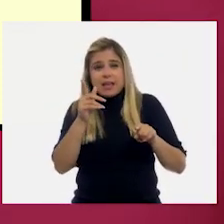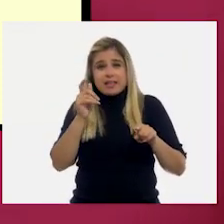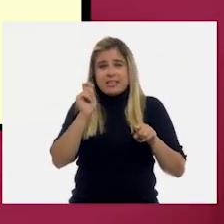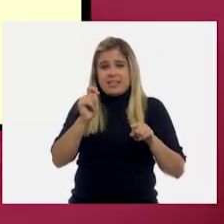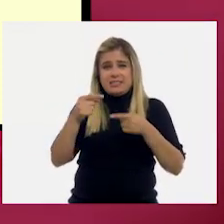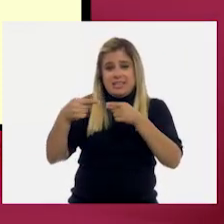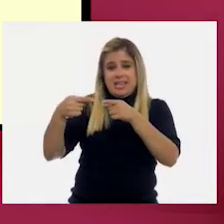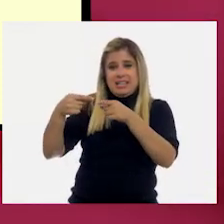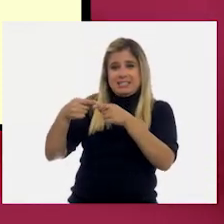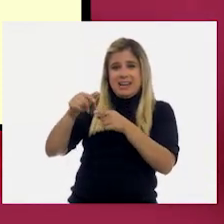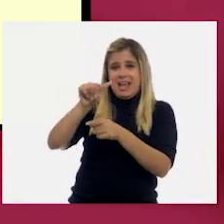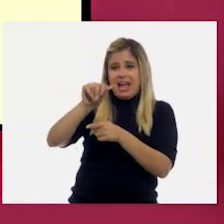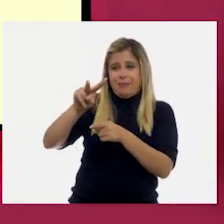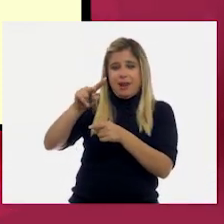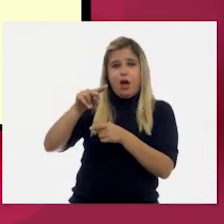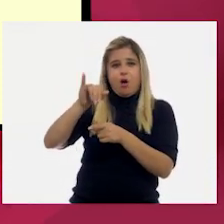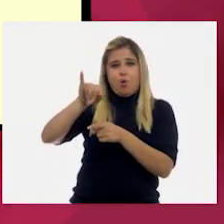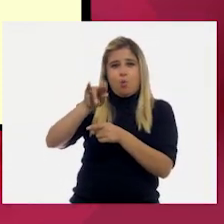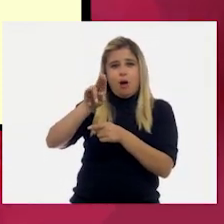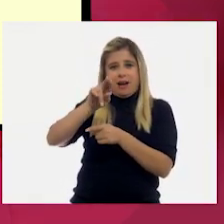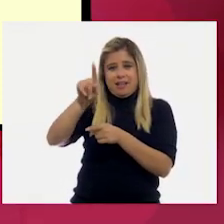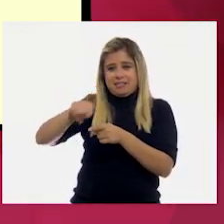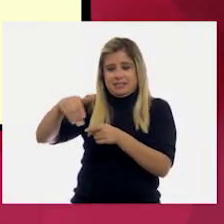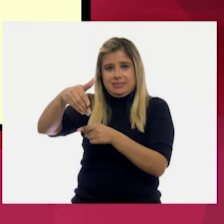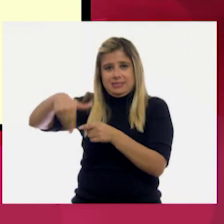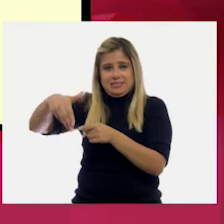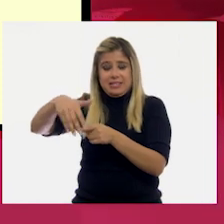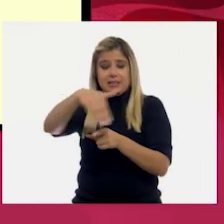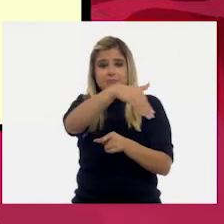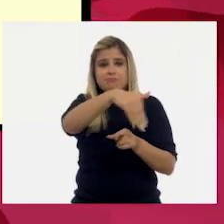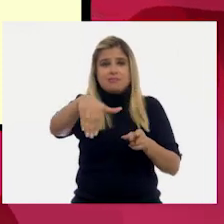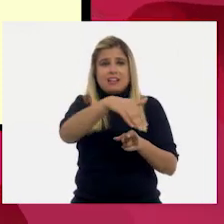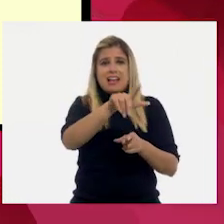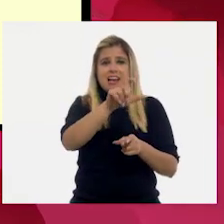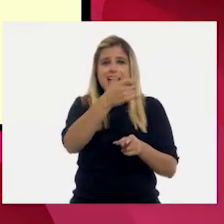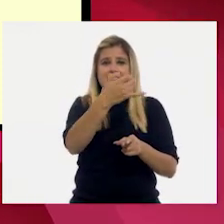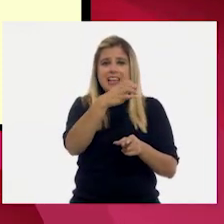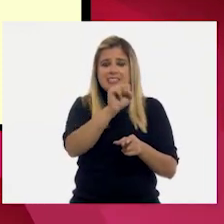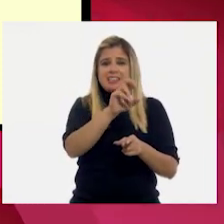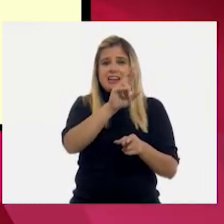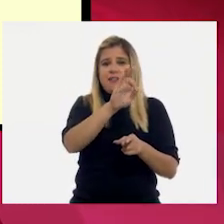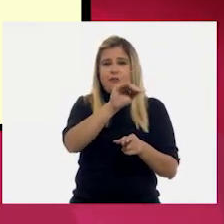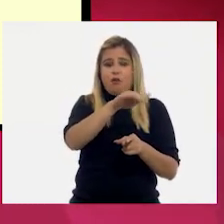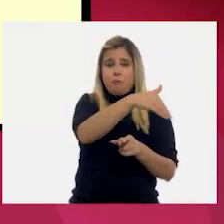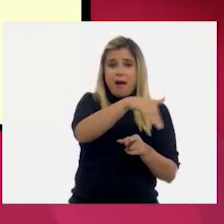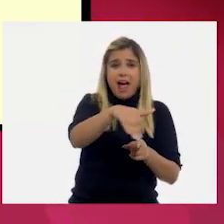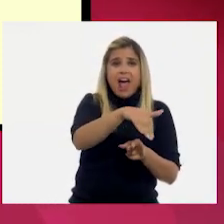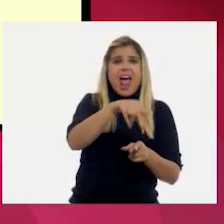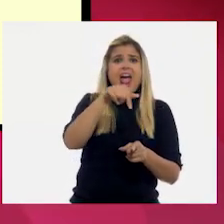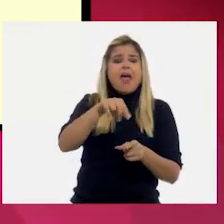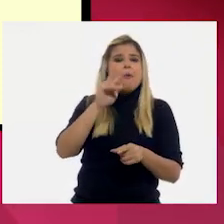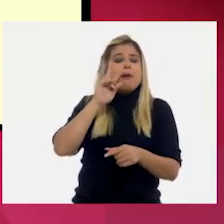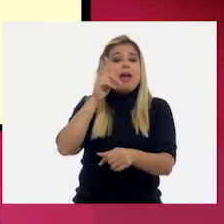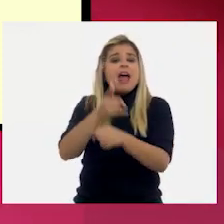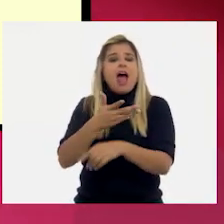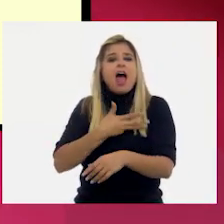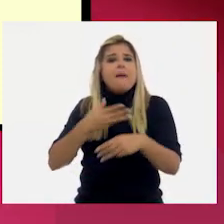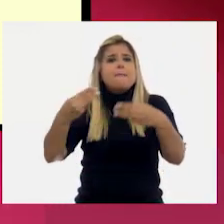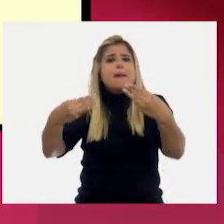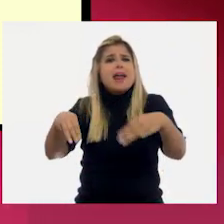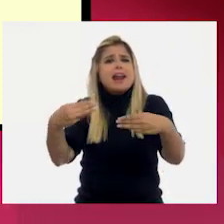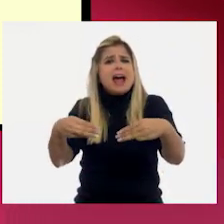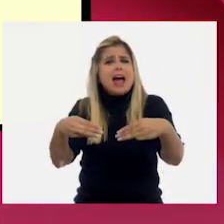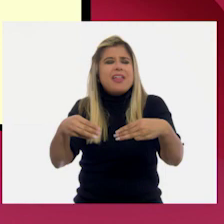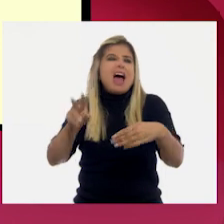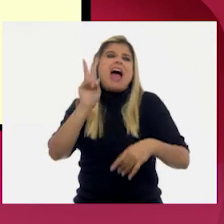por la esquina entre Avenida Juárez y la calle Leyes de Reforma, estarán encontrando el mercado. Entonces dicen